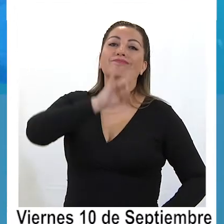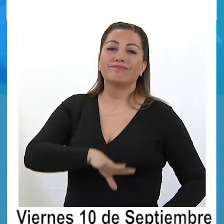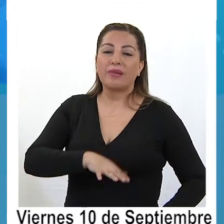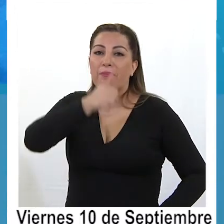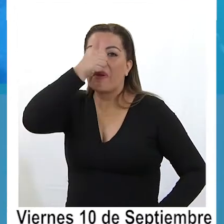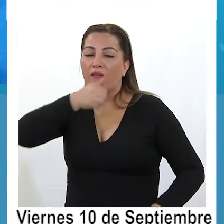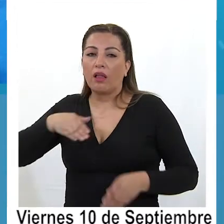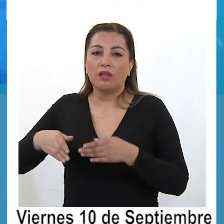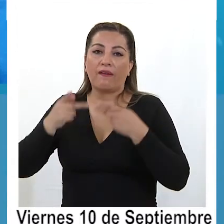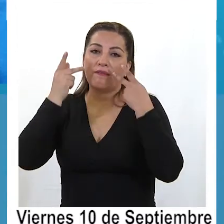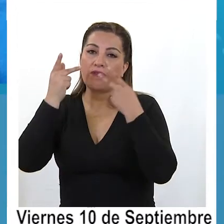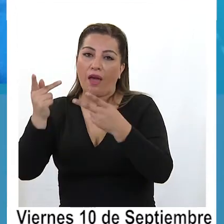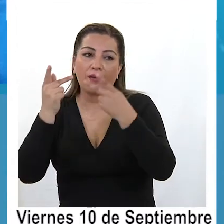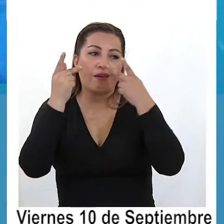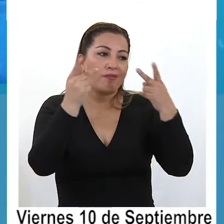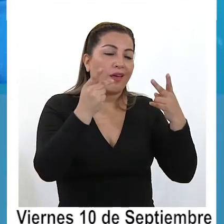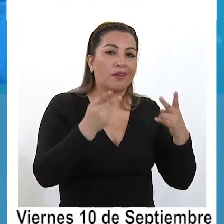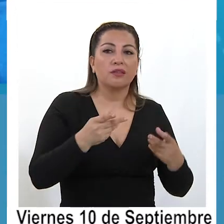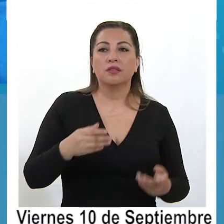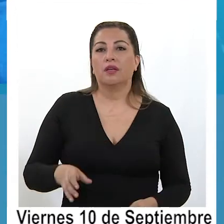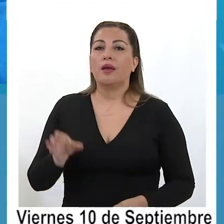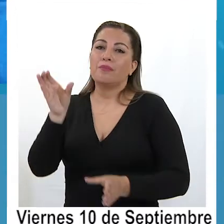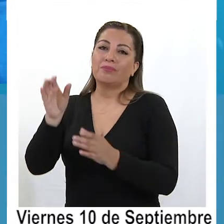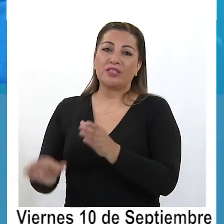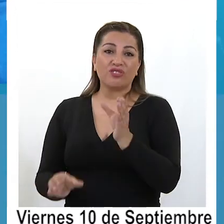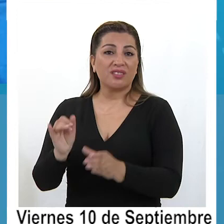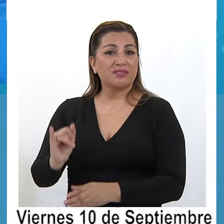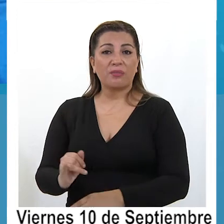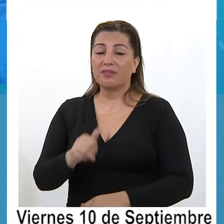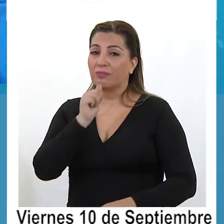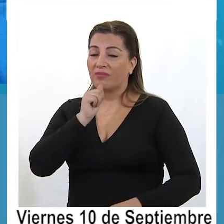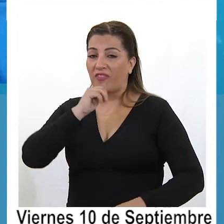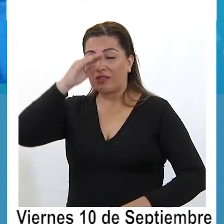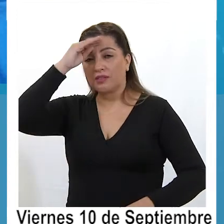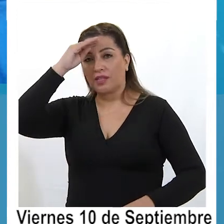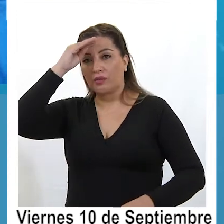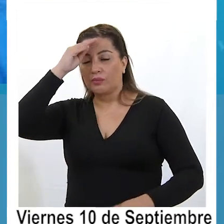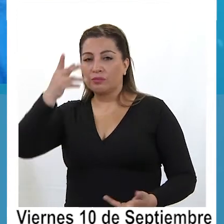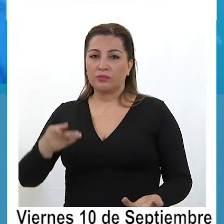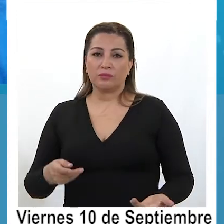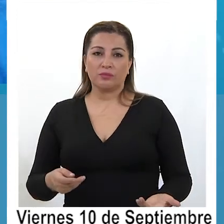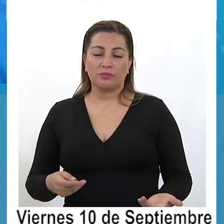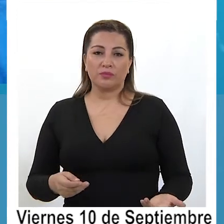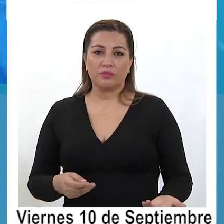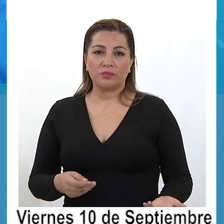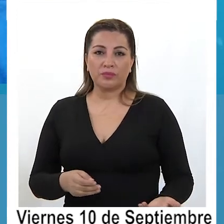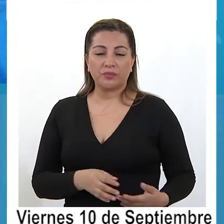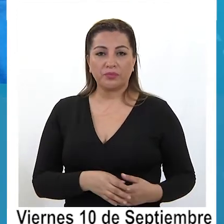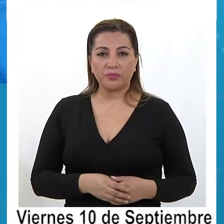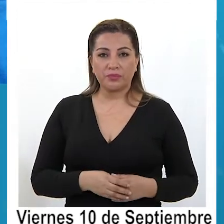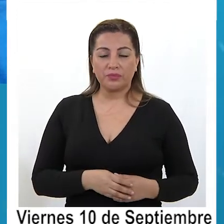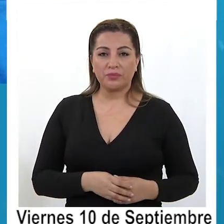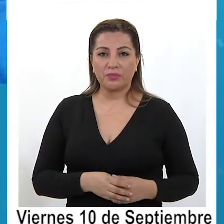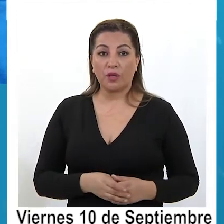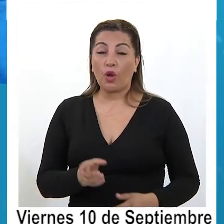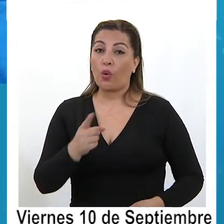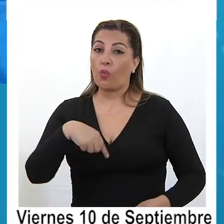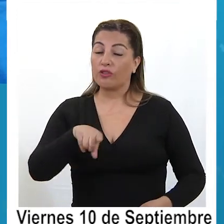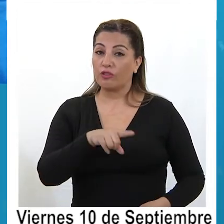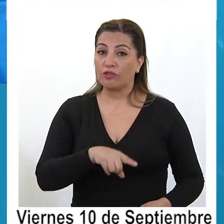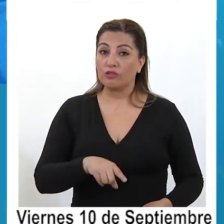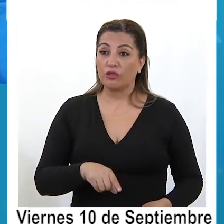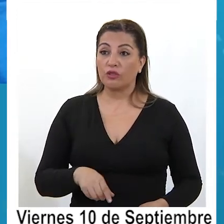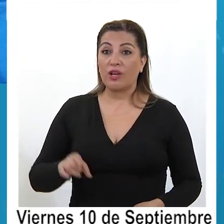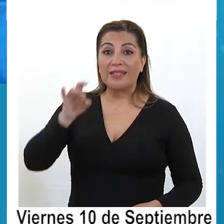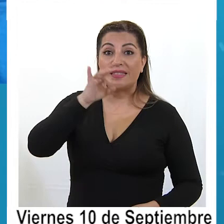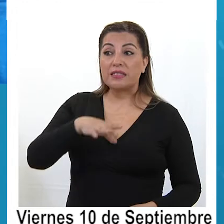irregular. Por ende, la desconfianza de la institucionalidad de los países que ellos visitan evidentemente es muy lejana. Y por ende, cuando nosotros los podemos